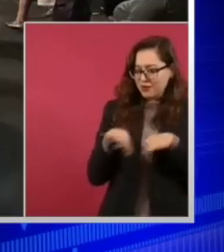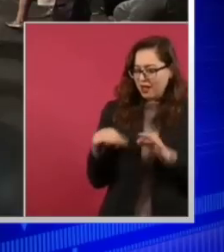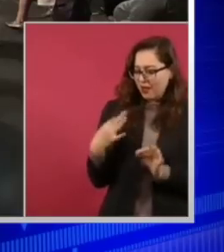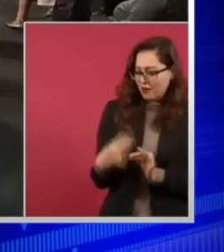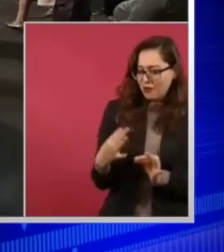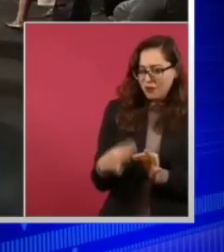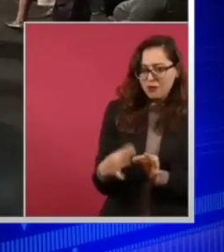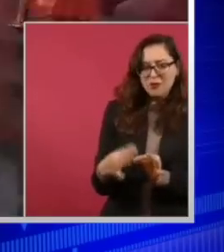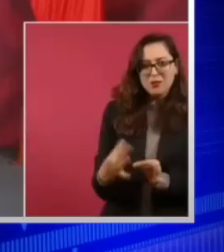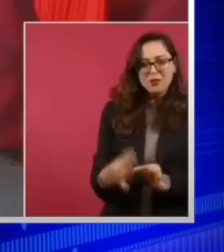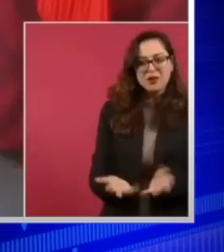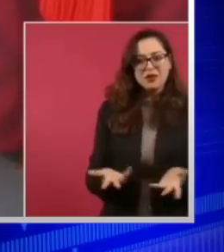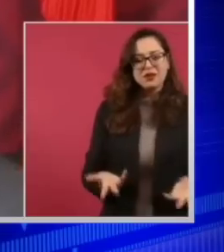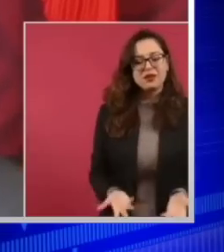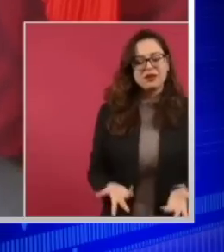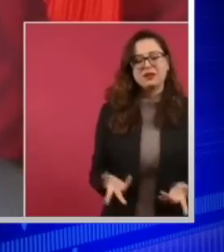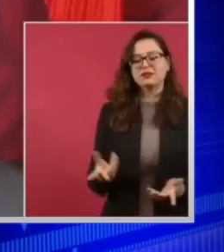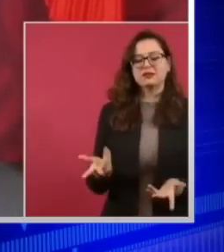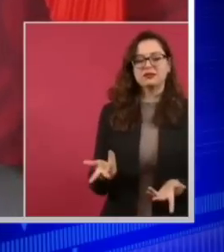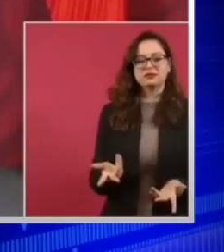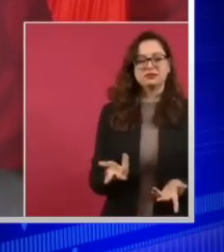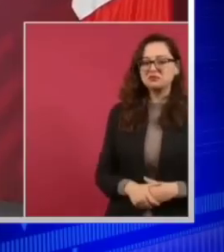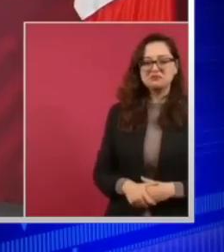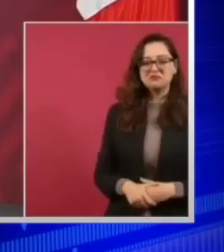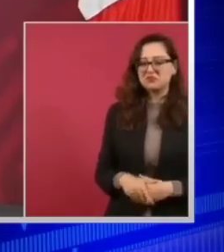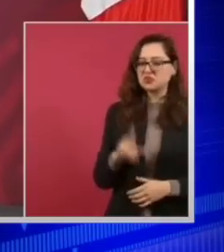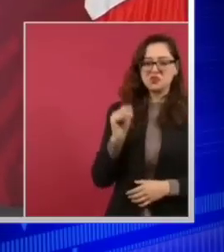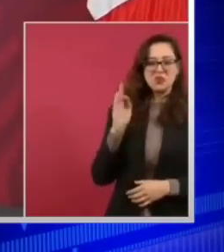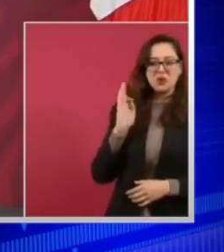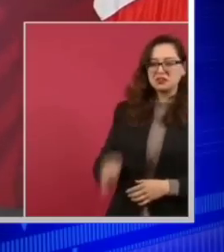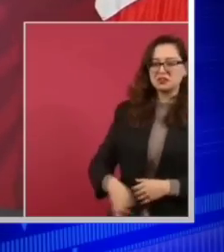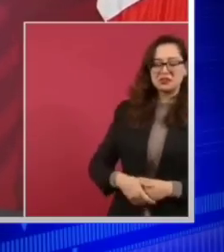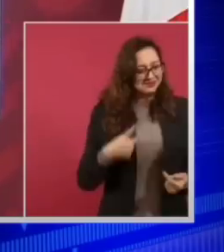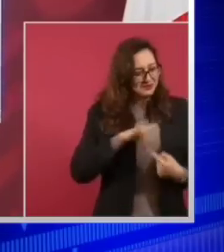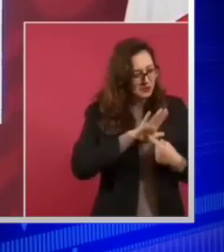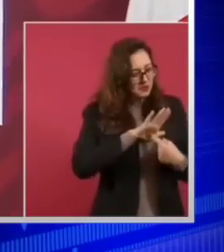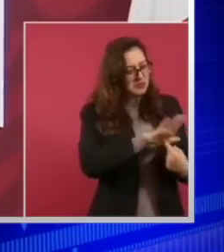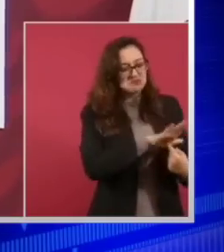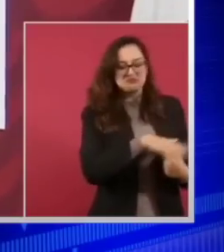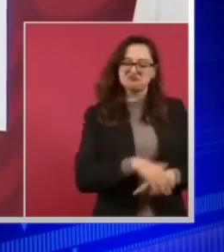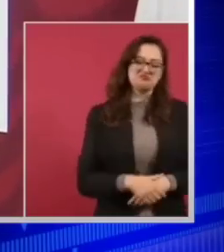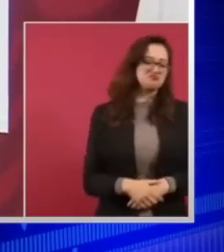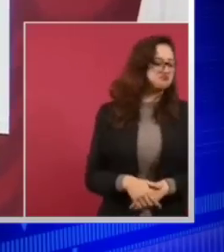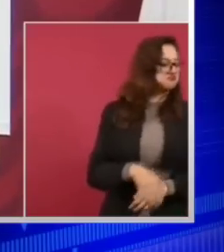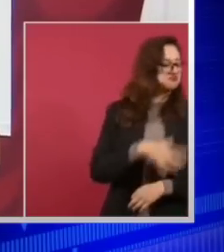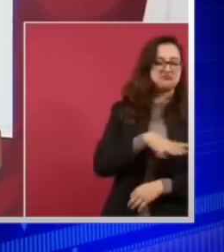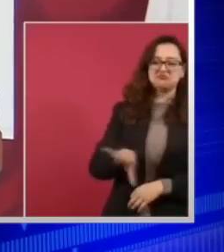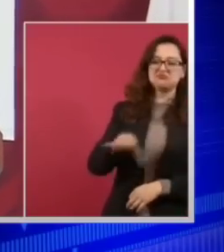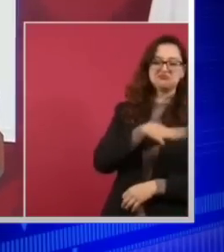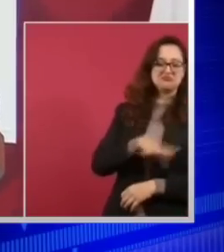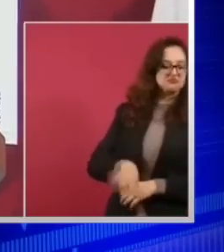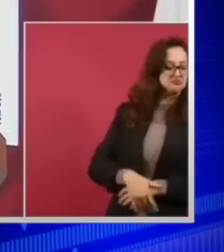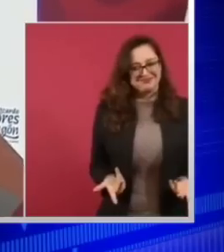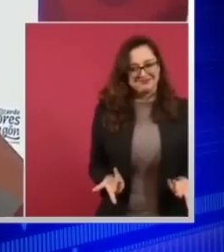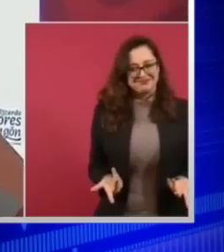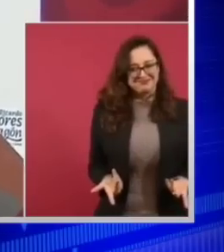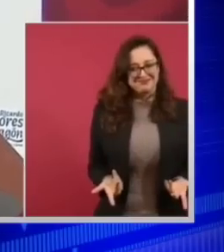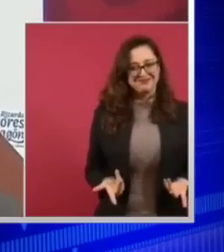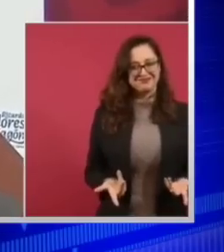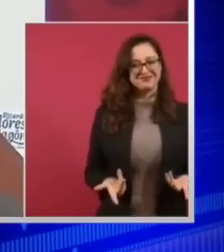siquiera eso reconozcan y que solo estén buscando